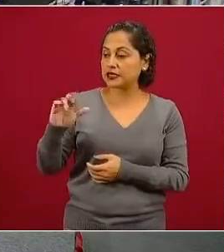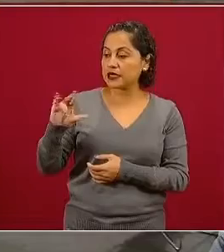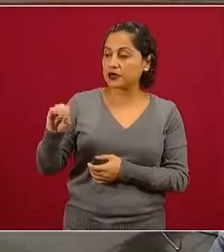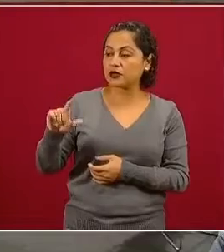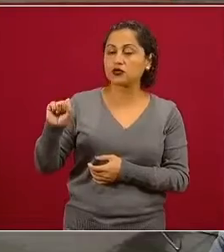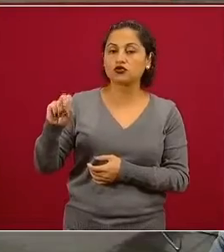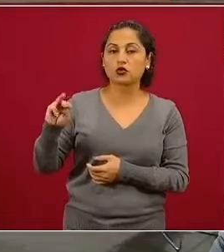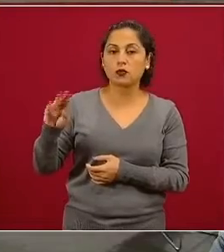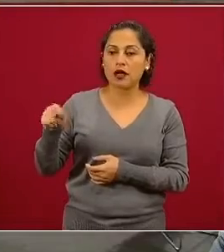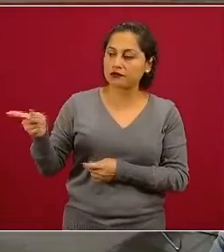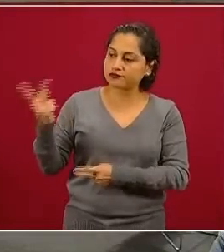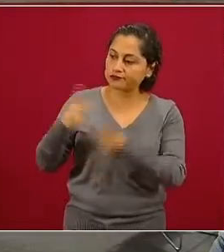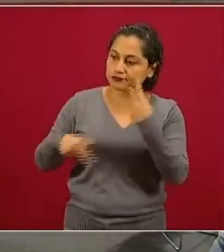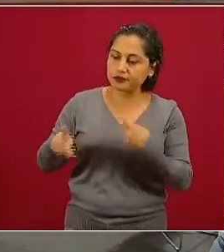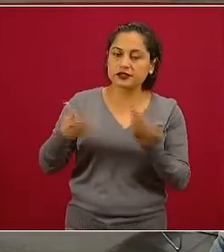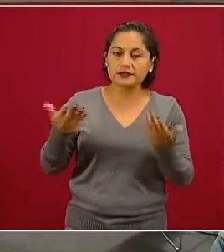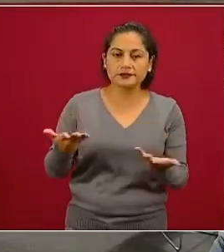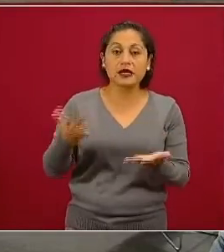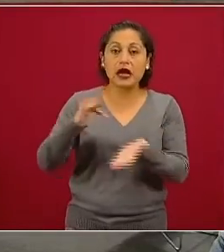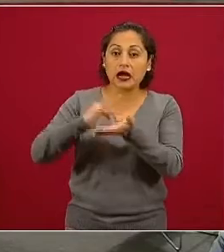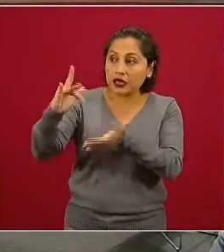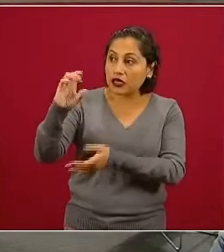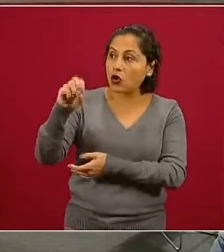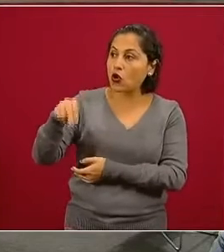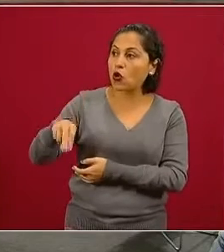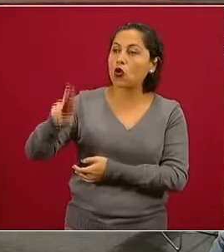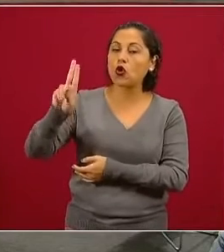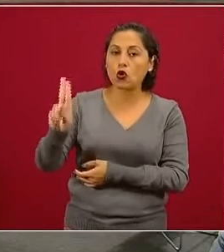información en México y en el mundo. Muchas gracias.